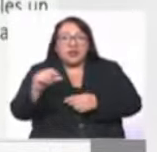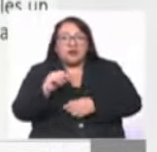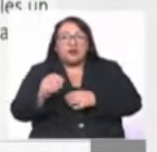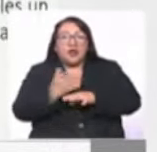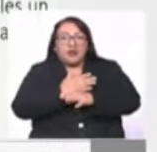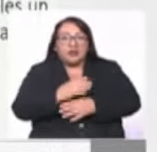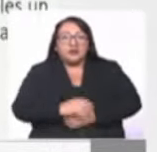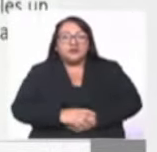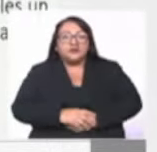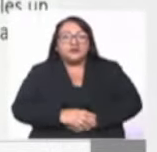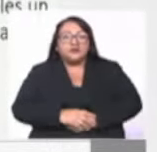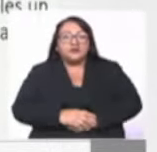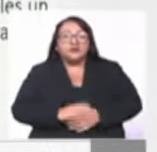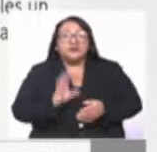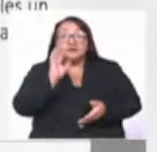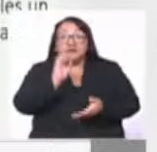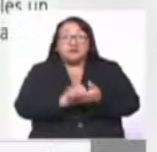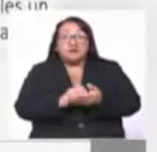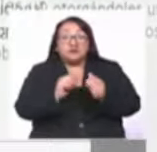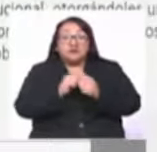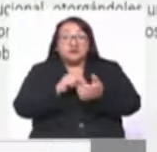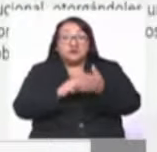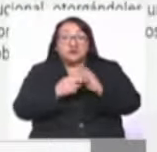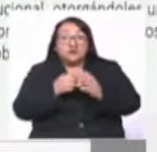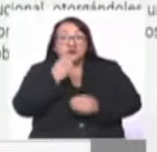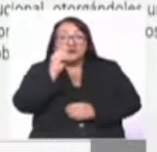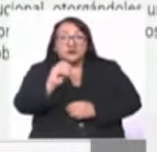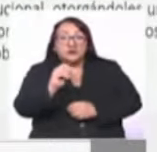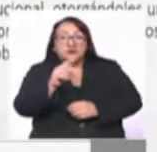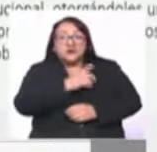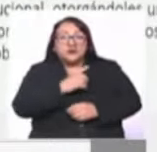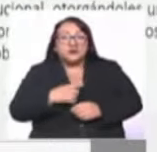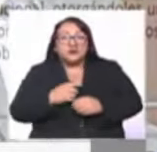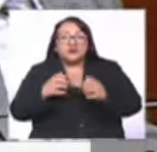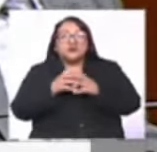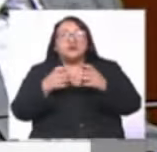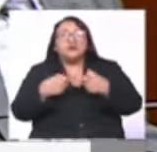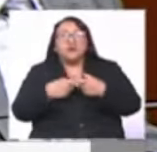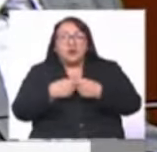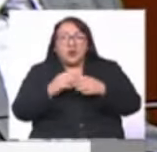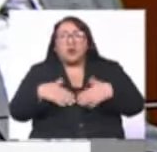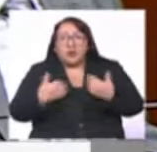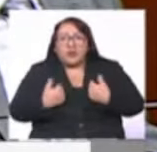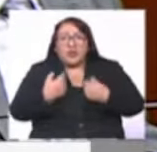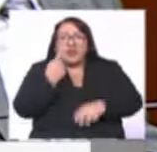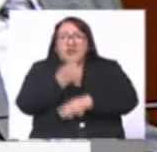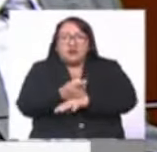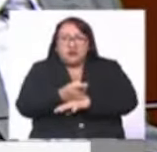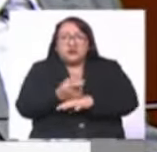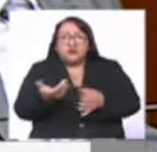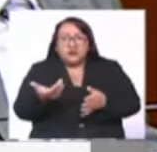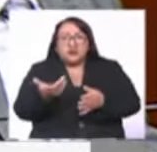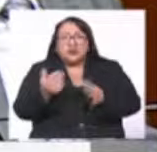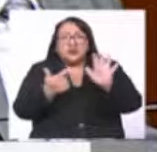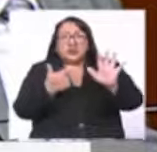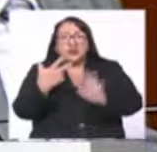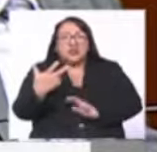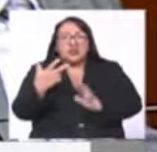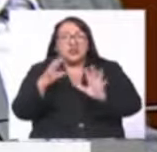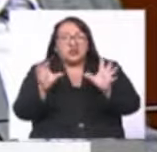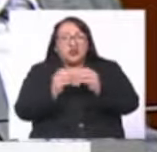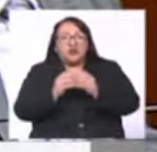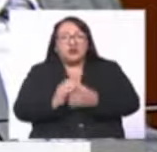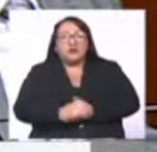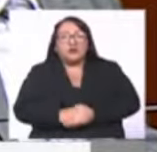precedente adicionalmente en la notificación se les precisó la dirección web donde podían acceder a la denuncia 373 en su